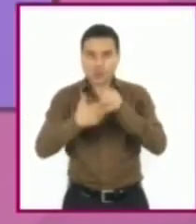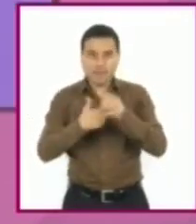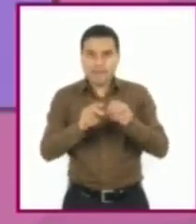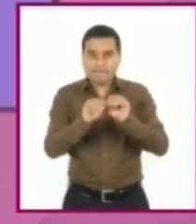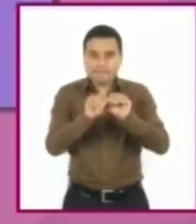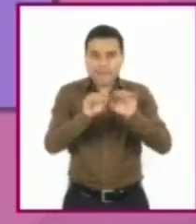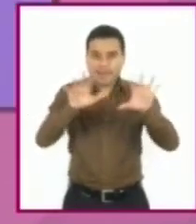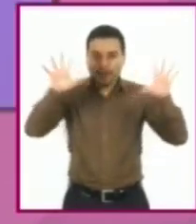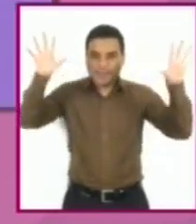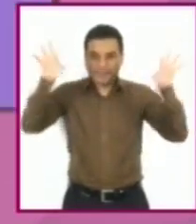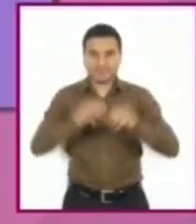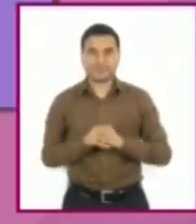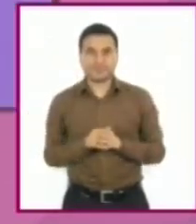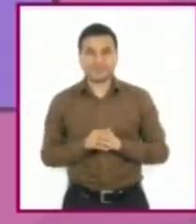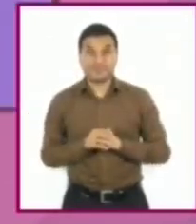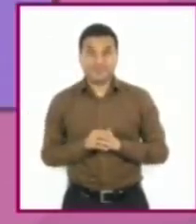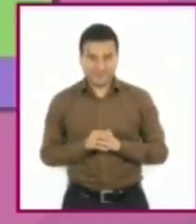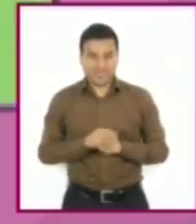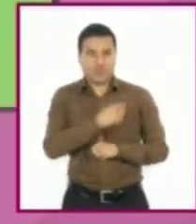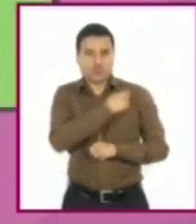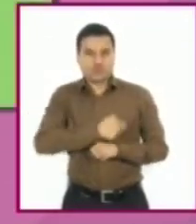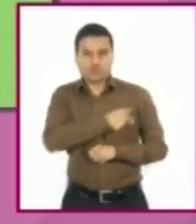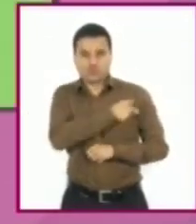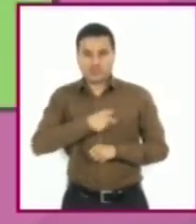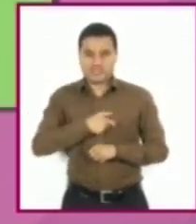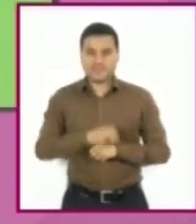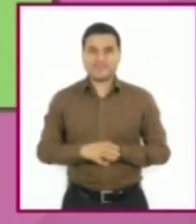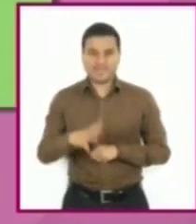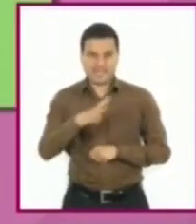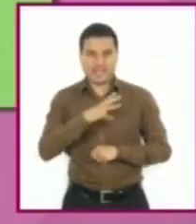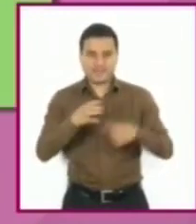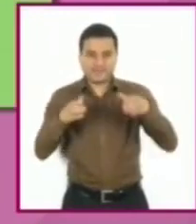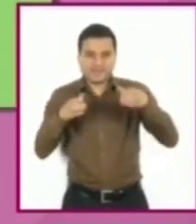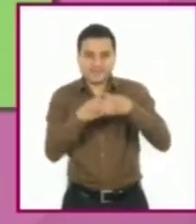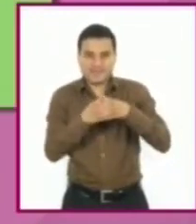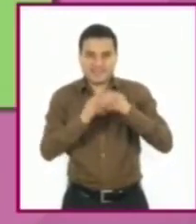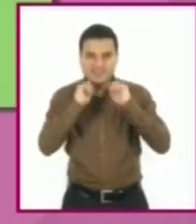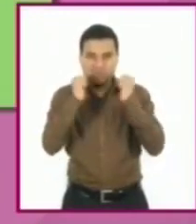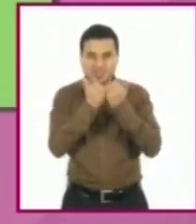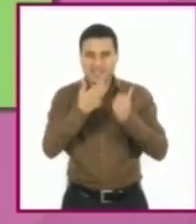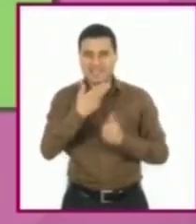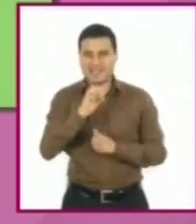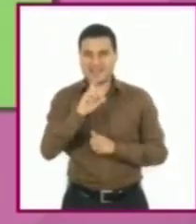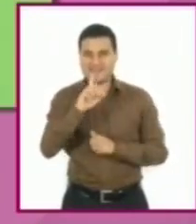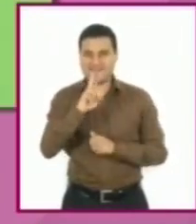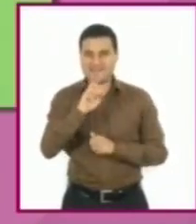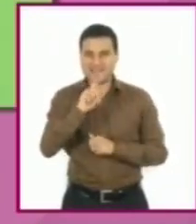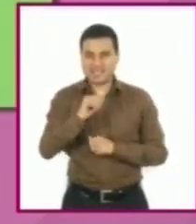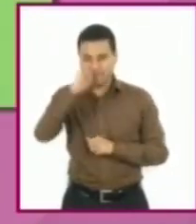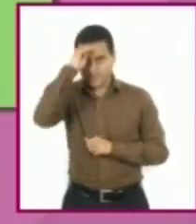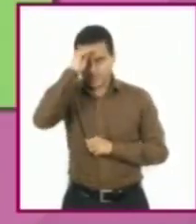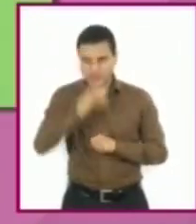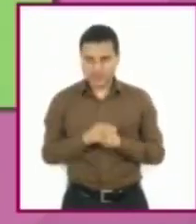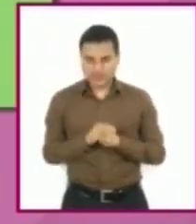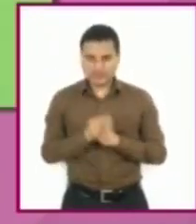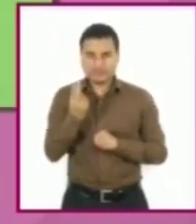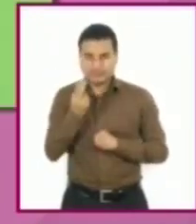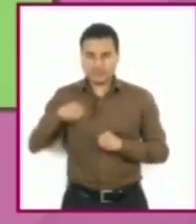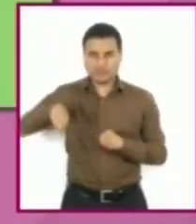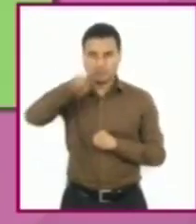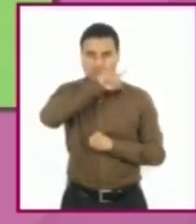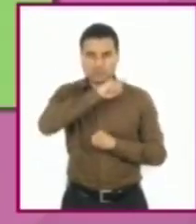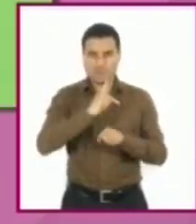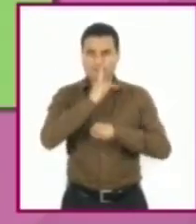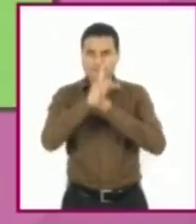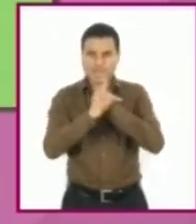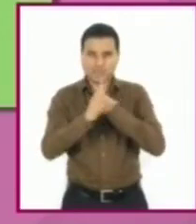En Suiza, la Sociedad Helvética, fundada en 1761, debatía acerca de la necesidad de formar una nación